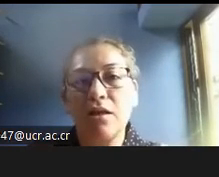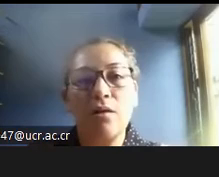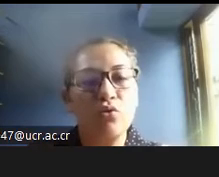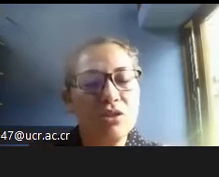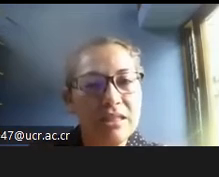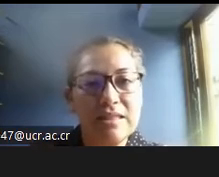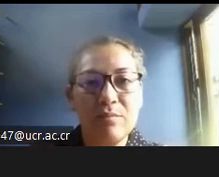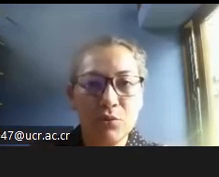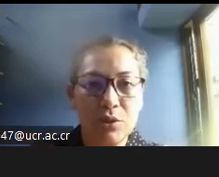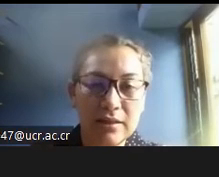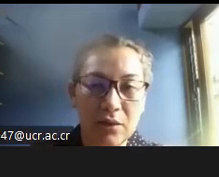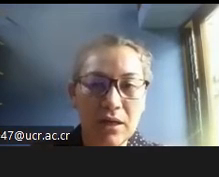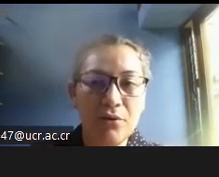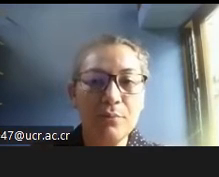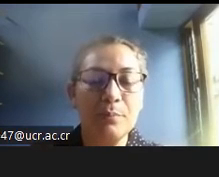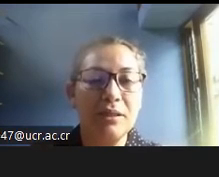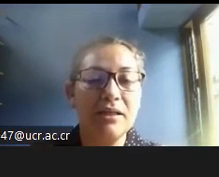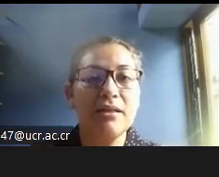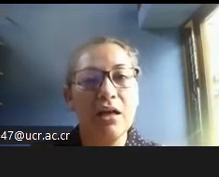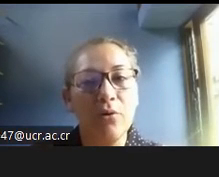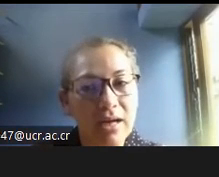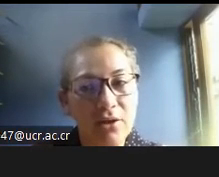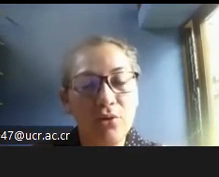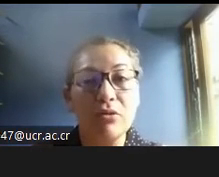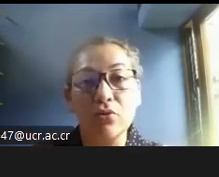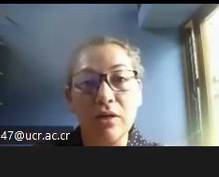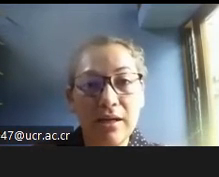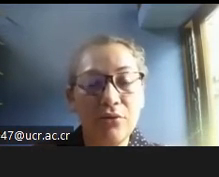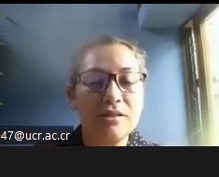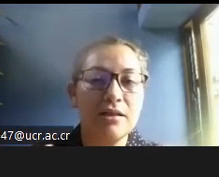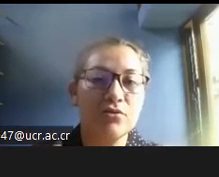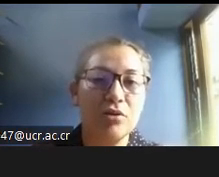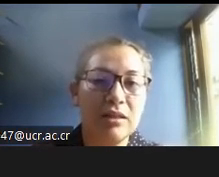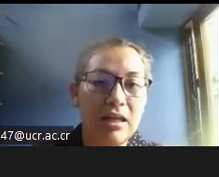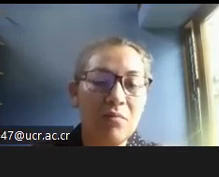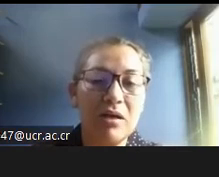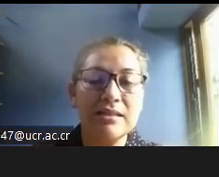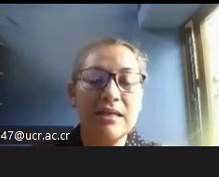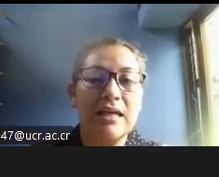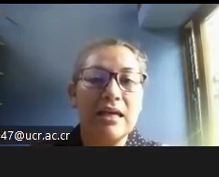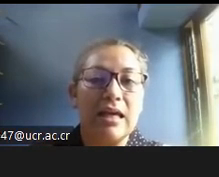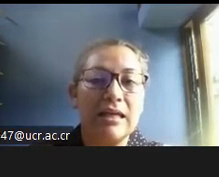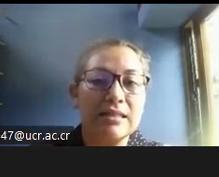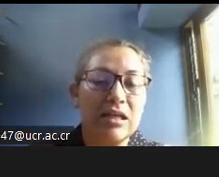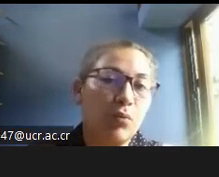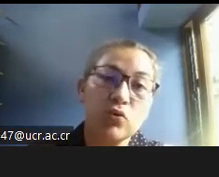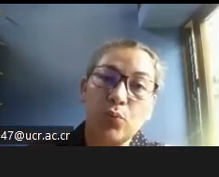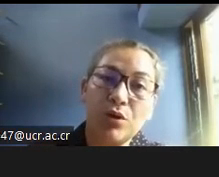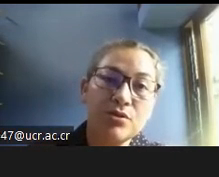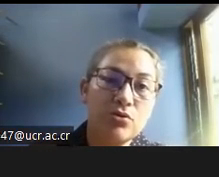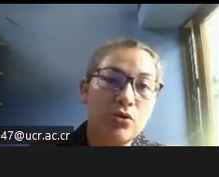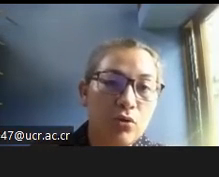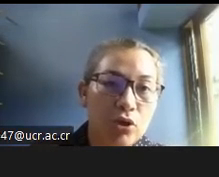se requiere de muchísimas horas de trabajo, ¿verdad? De grabado, de visionado, de selección de temas, y